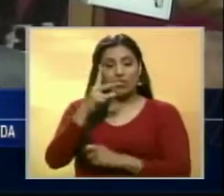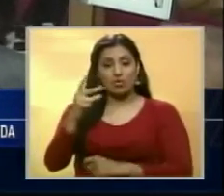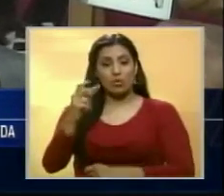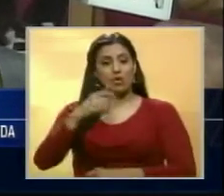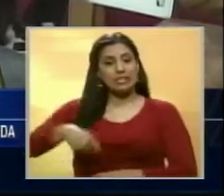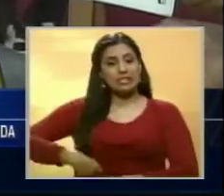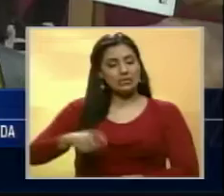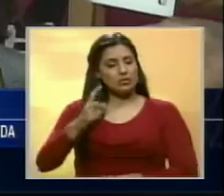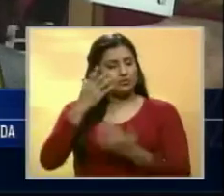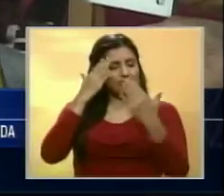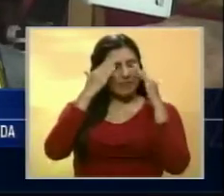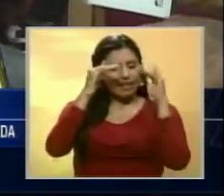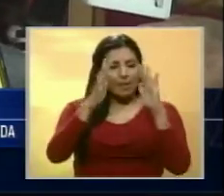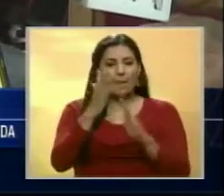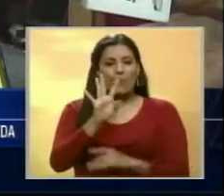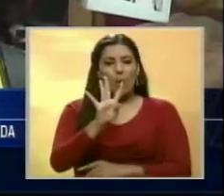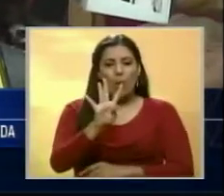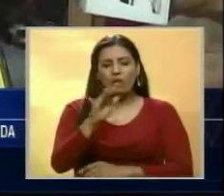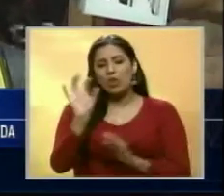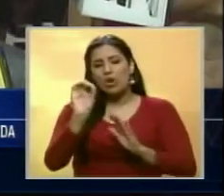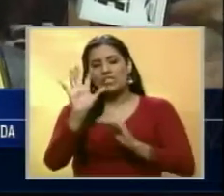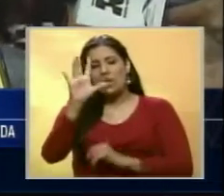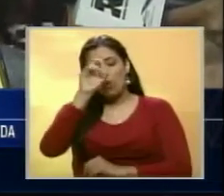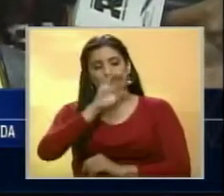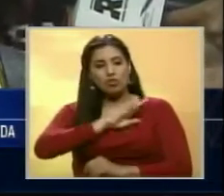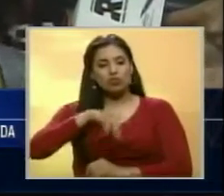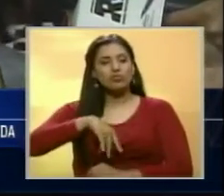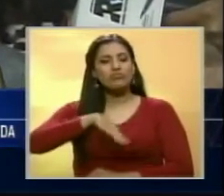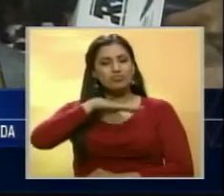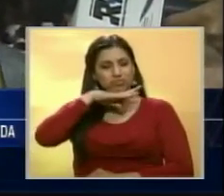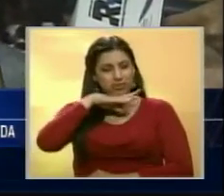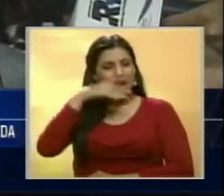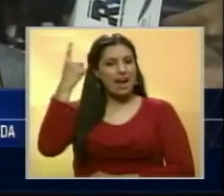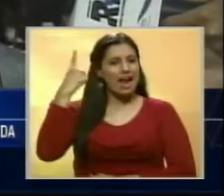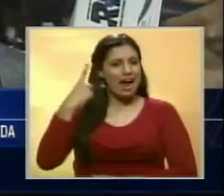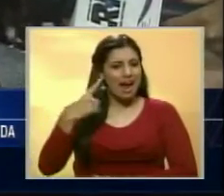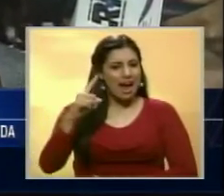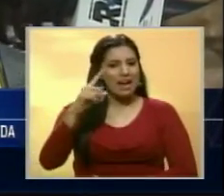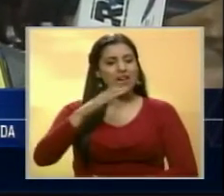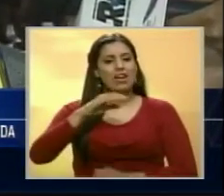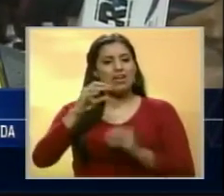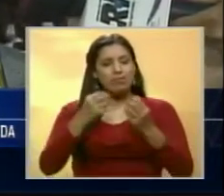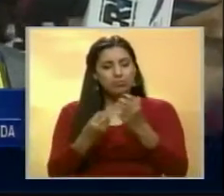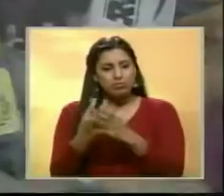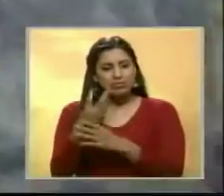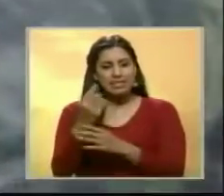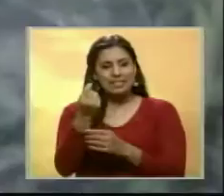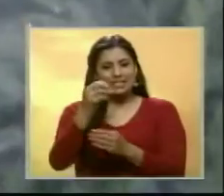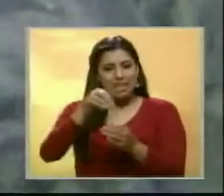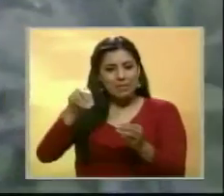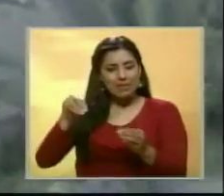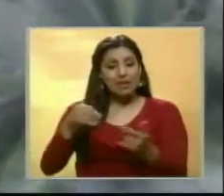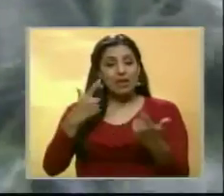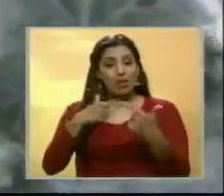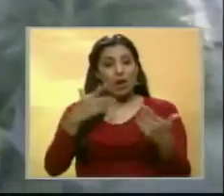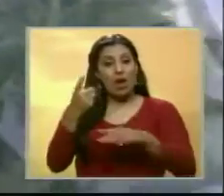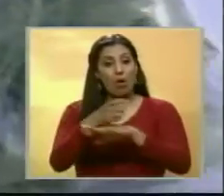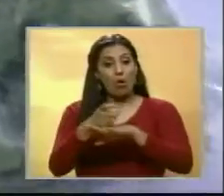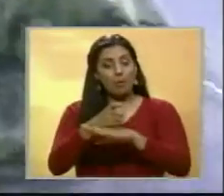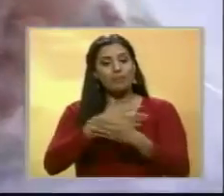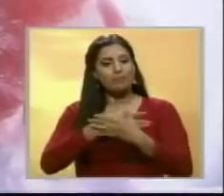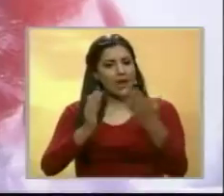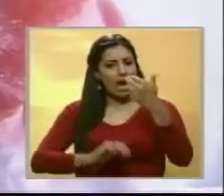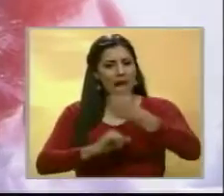en un lapso de 4 a 5 años nosotros tenemos capacidad de autoabastecimiento de semillas. Destaca que el gobierno